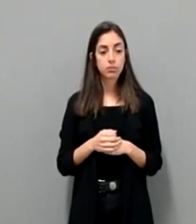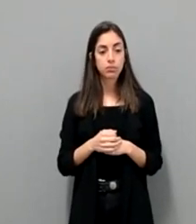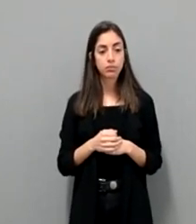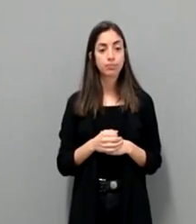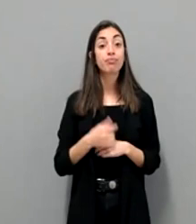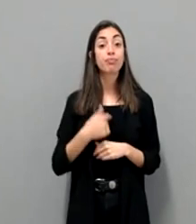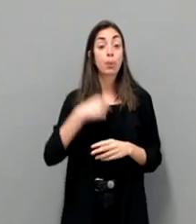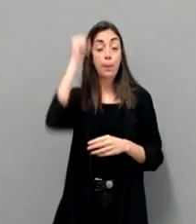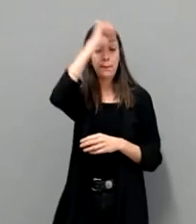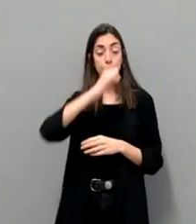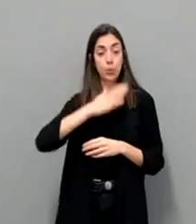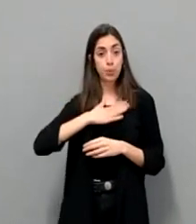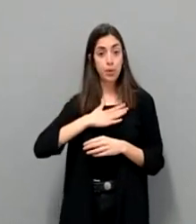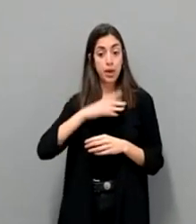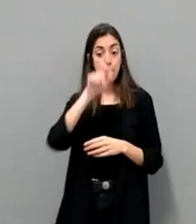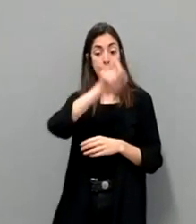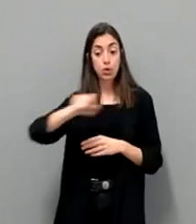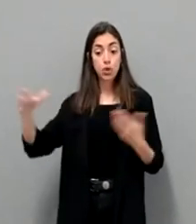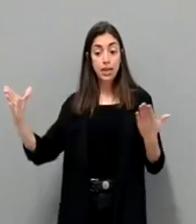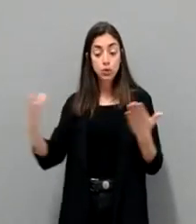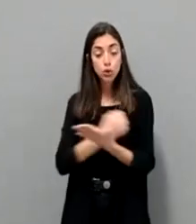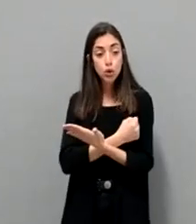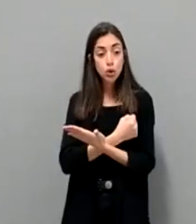Yo opino que todas las personas debíamos.